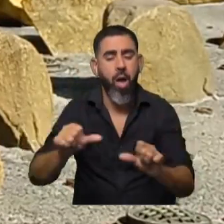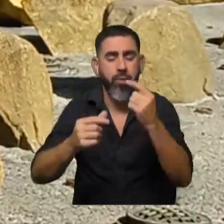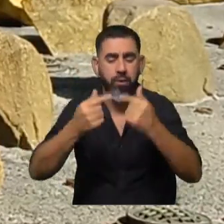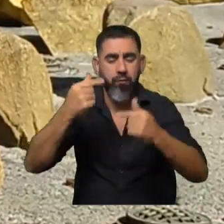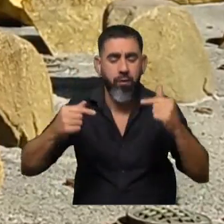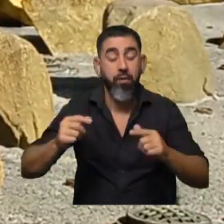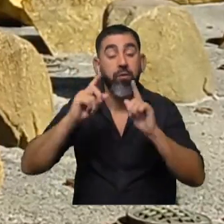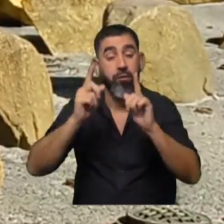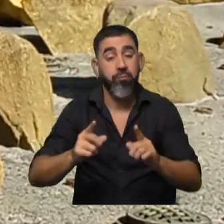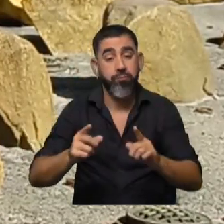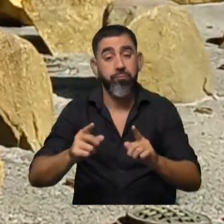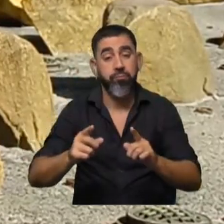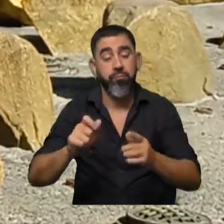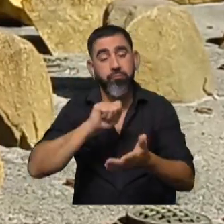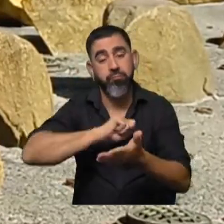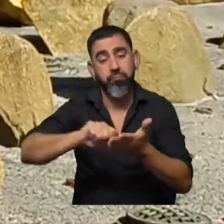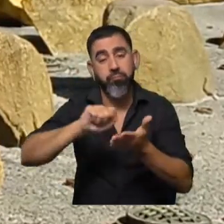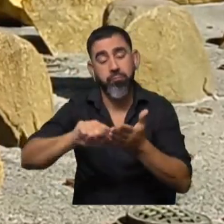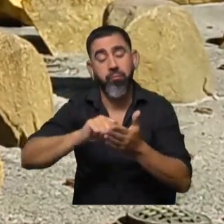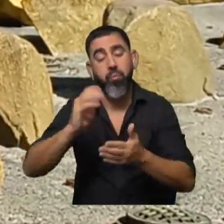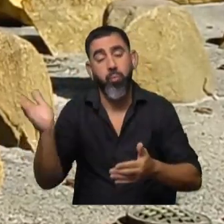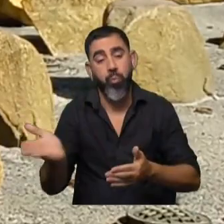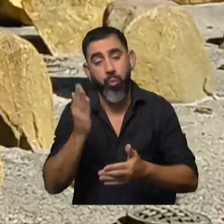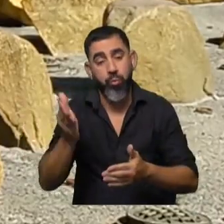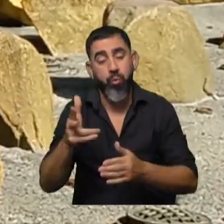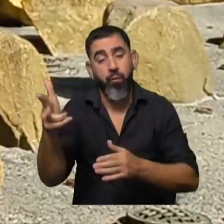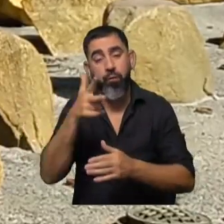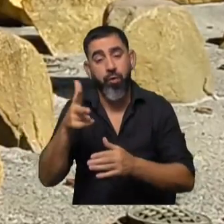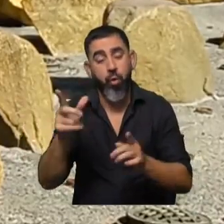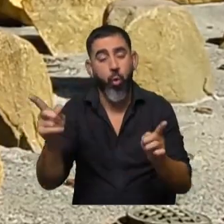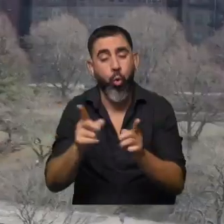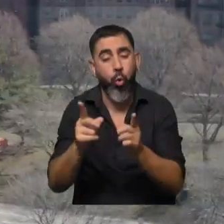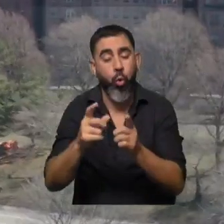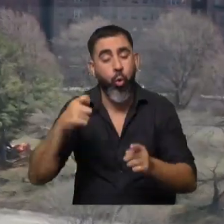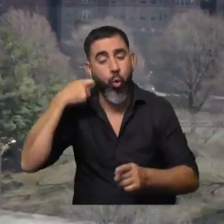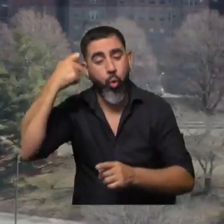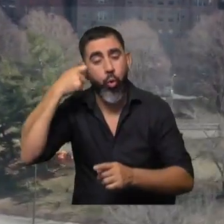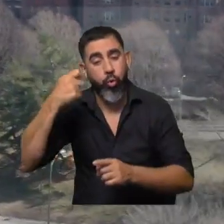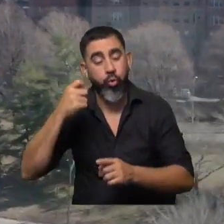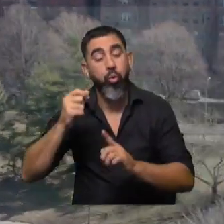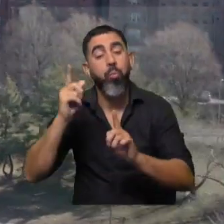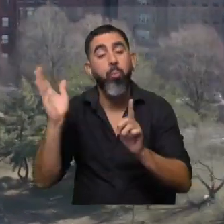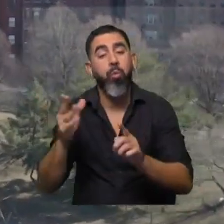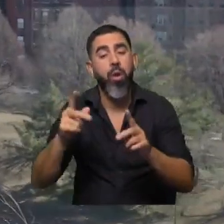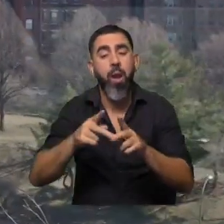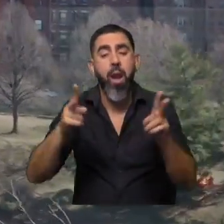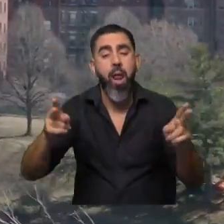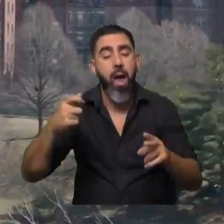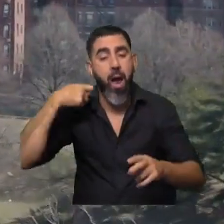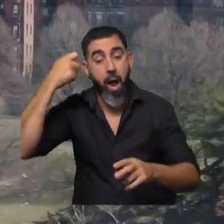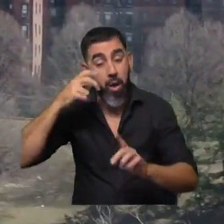así. También he escrito, producido y filmado cortometrajes. Estoy produciendo un